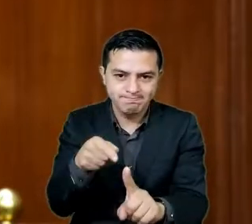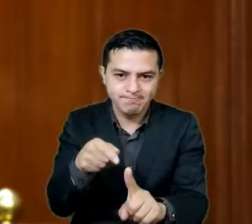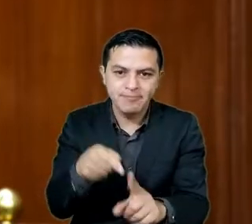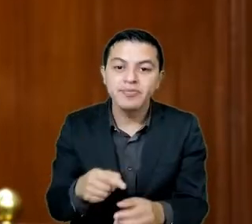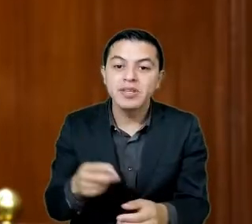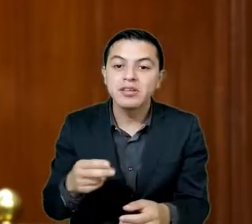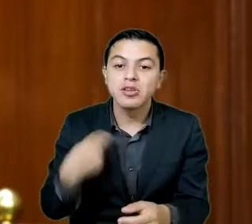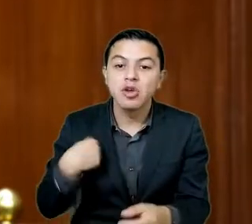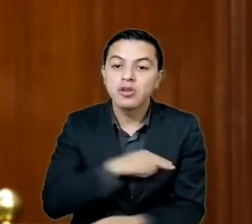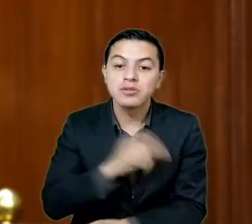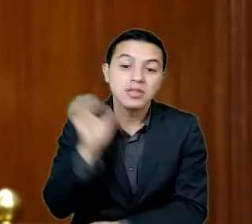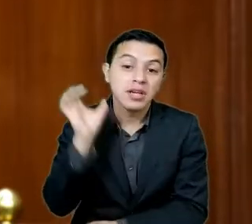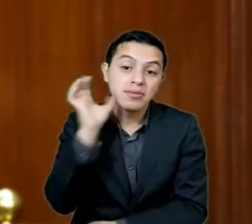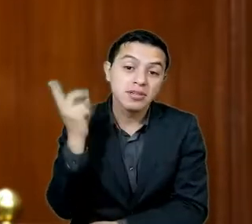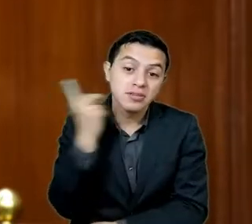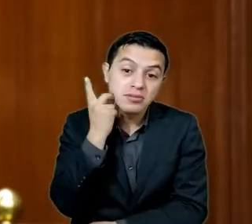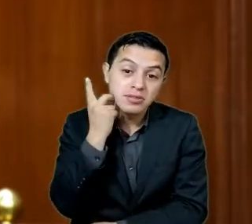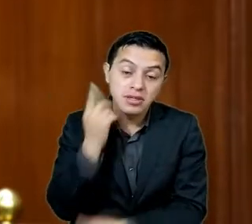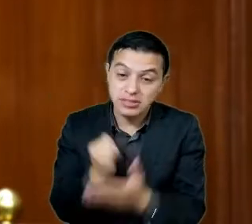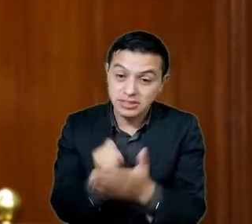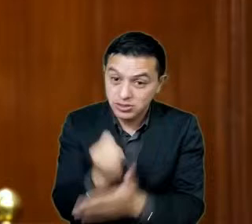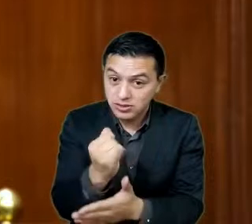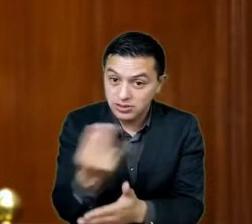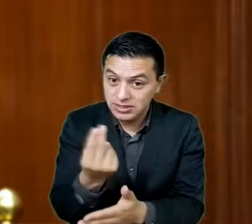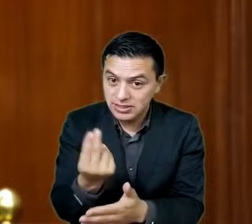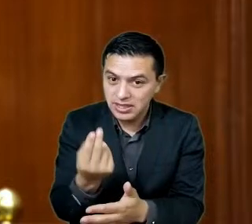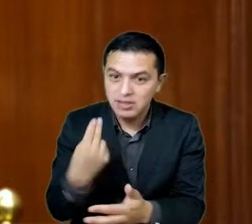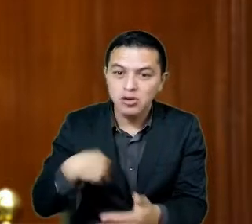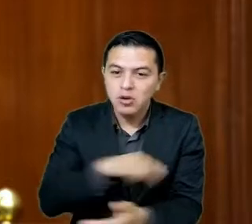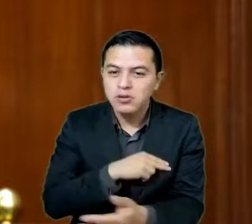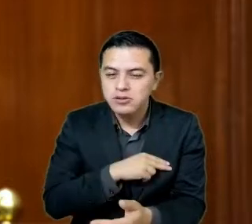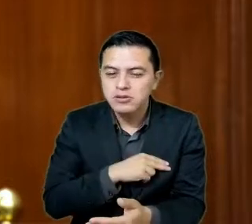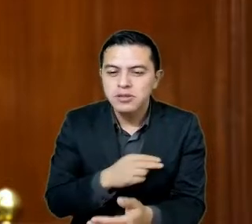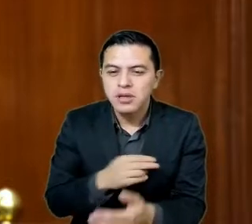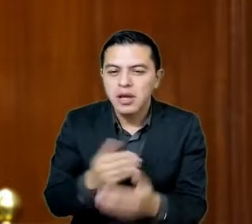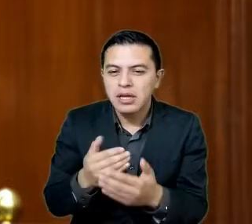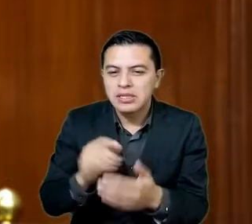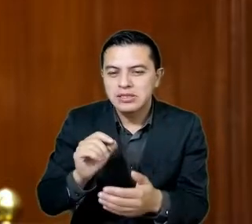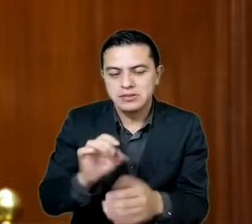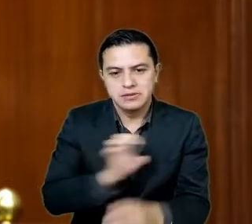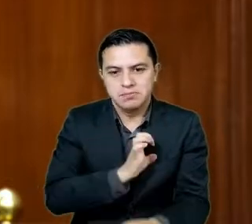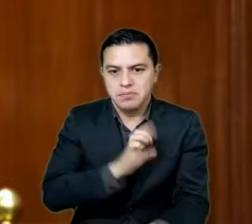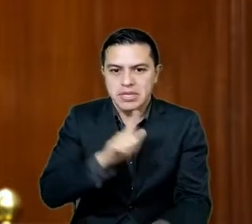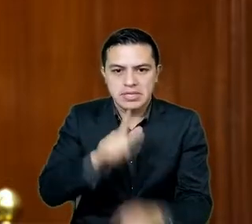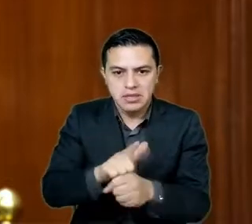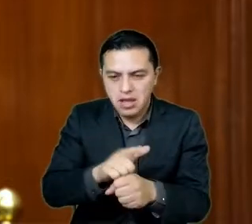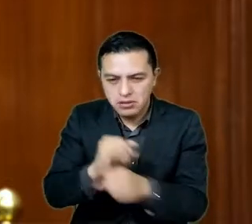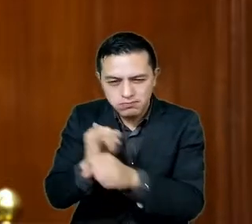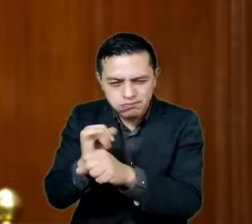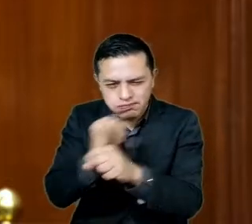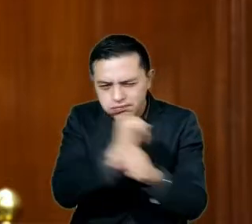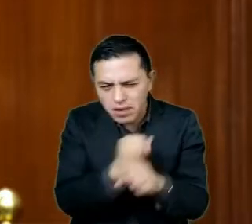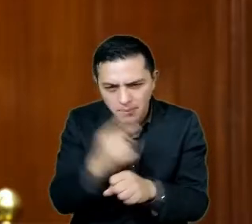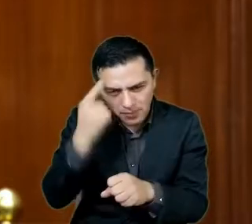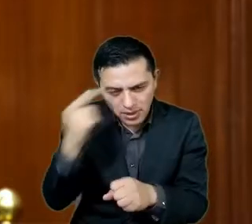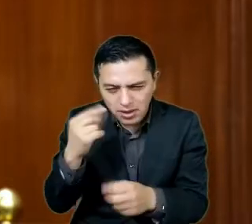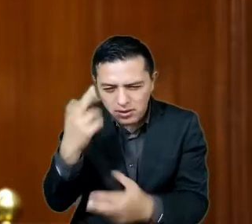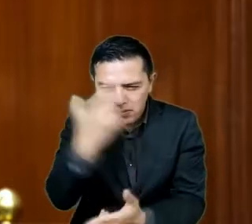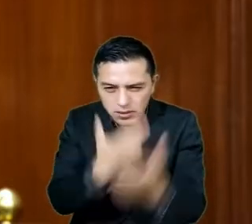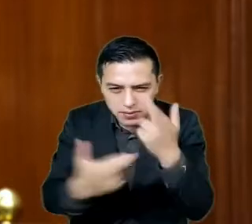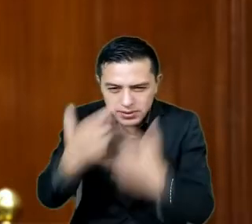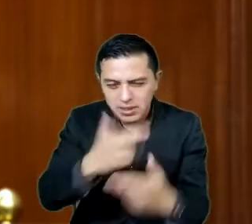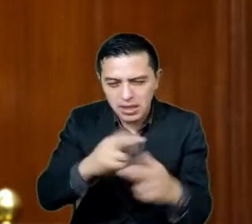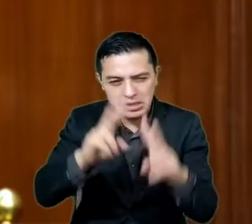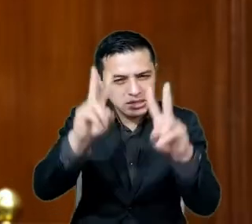legislatura requieren especialización para el correcto análisis, estudio y discusión de los temas, con comisiones legislativas